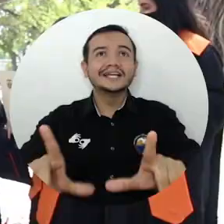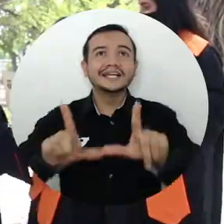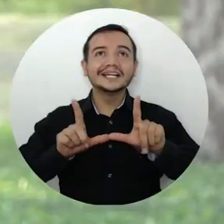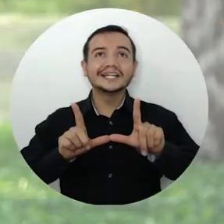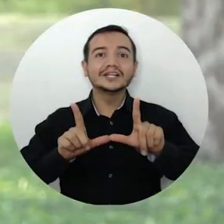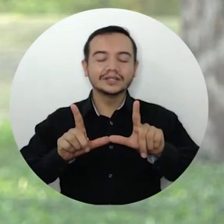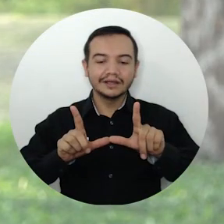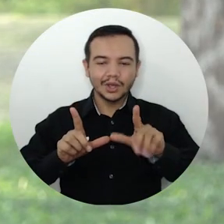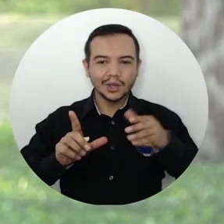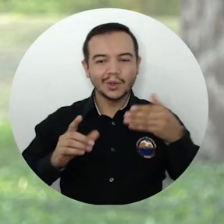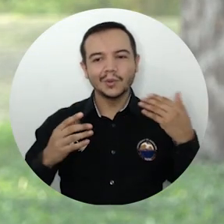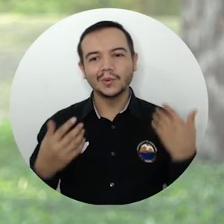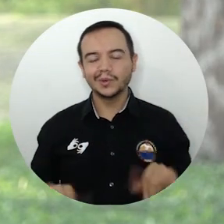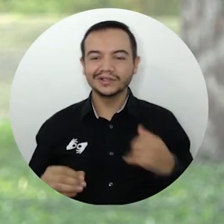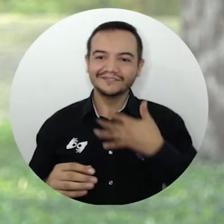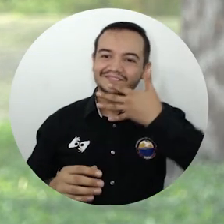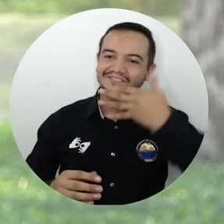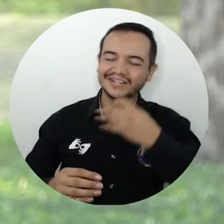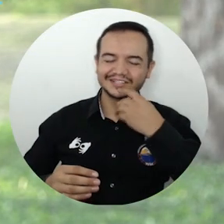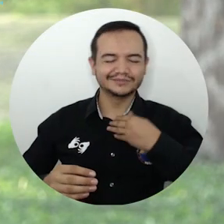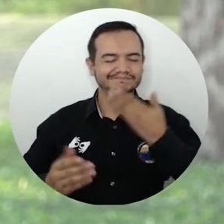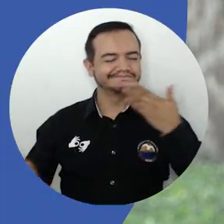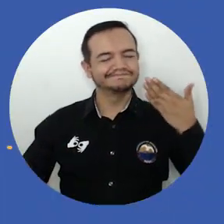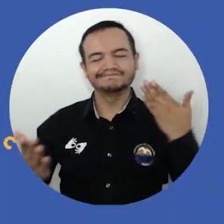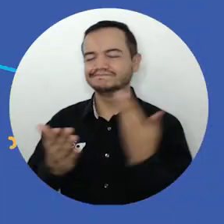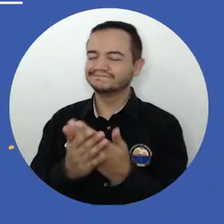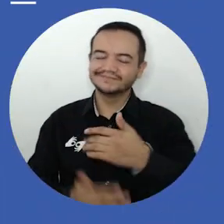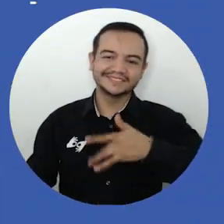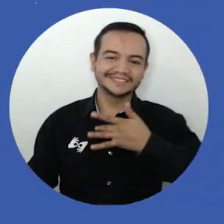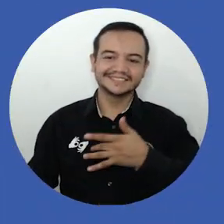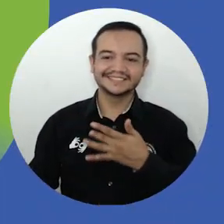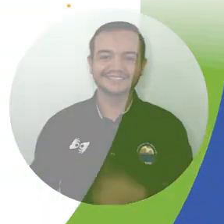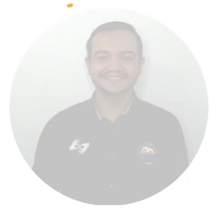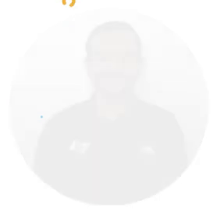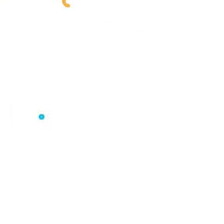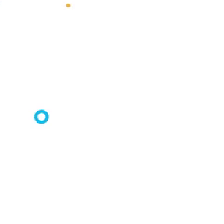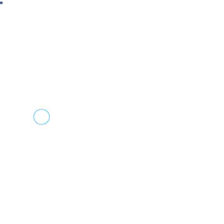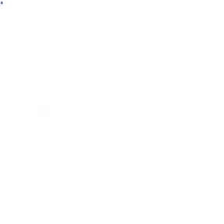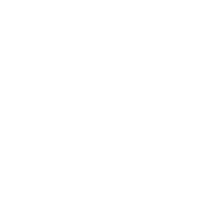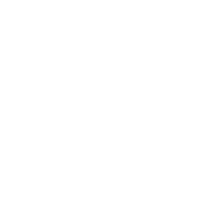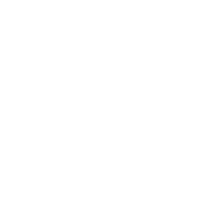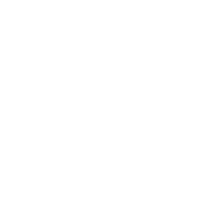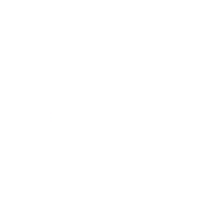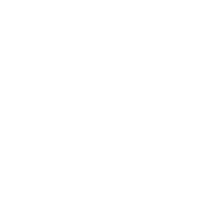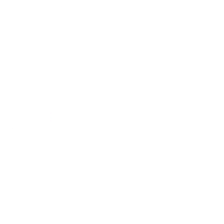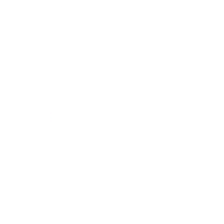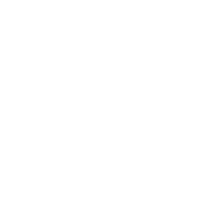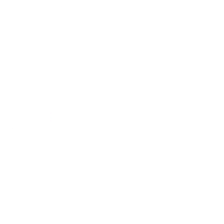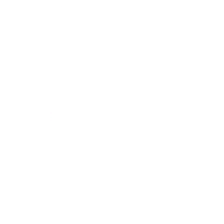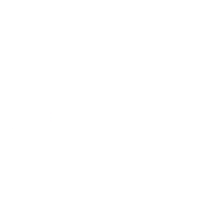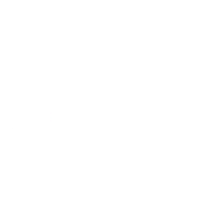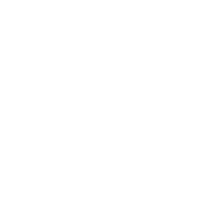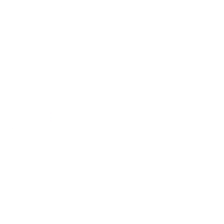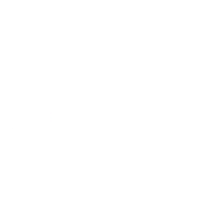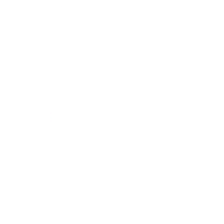Entonces, sí, expreso con total gratitud ese sentimiento. Universidad del Magdalena, aún más incluyente